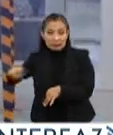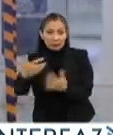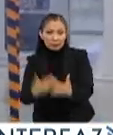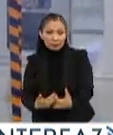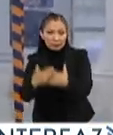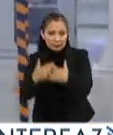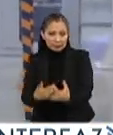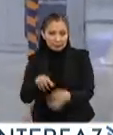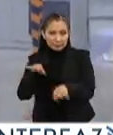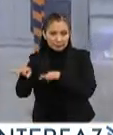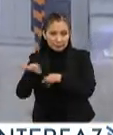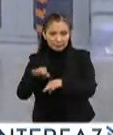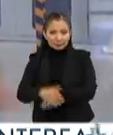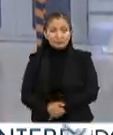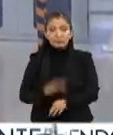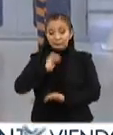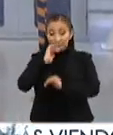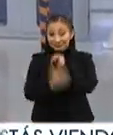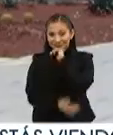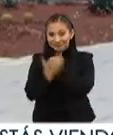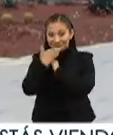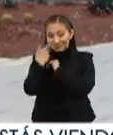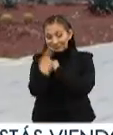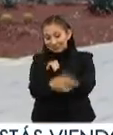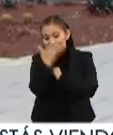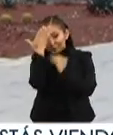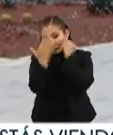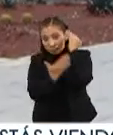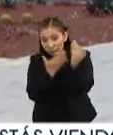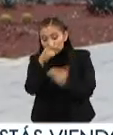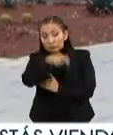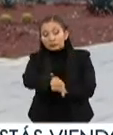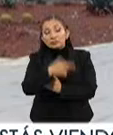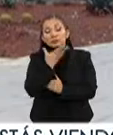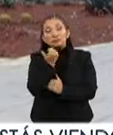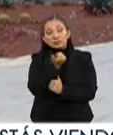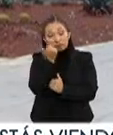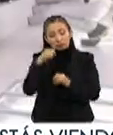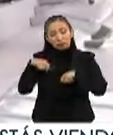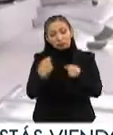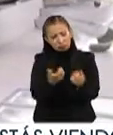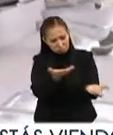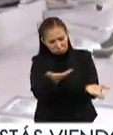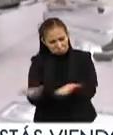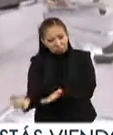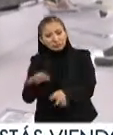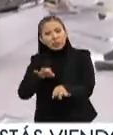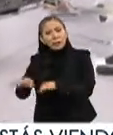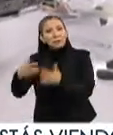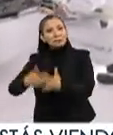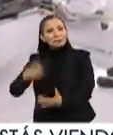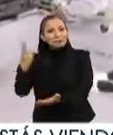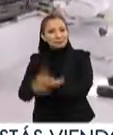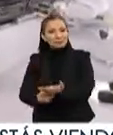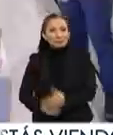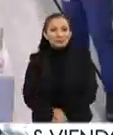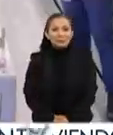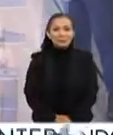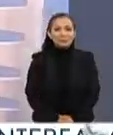necesidades del mercado laboral. Al terminar con éxito sus estudios, los aprendices reciben una oferta de trabajo en la empresa.